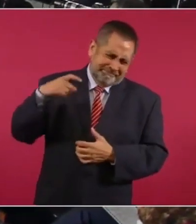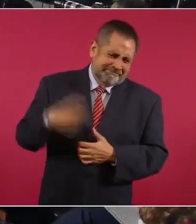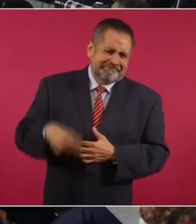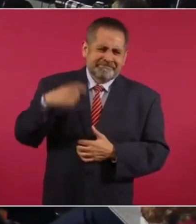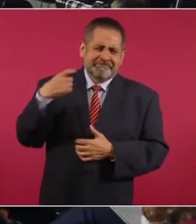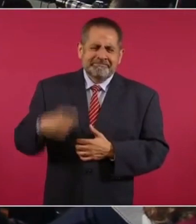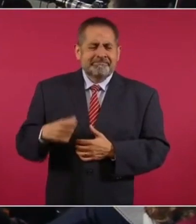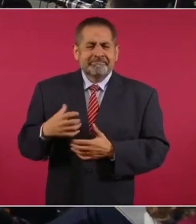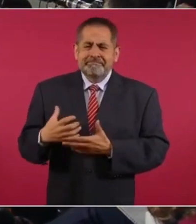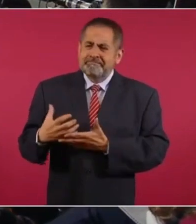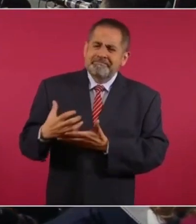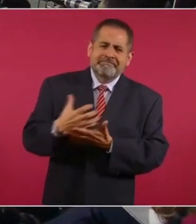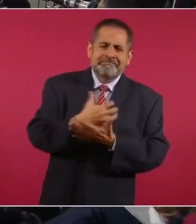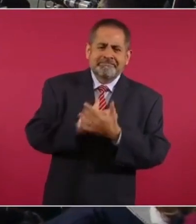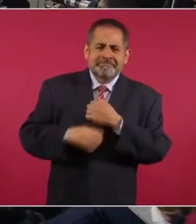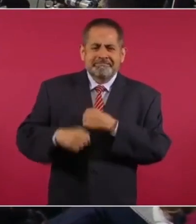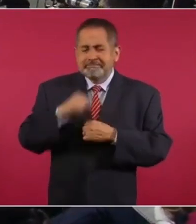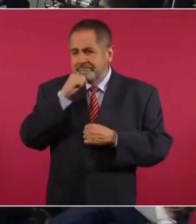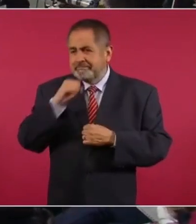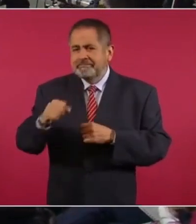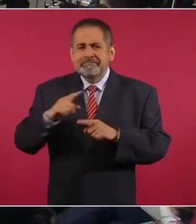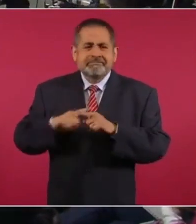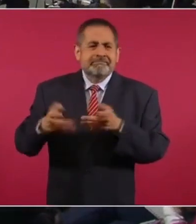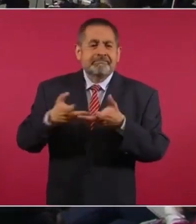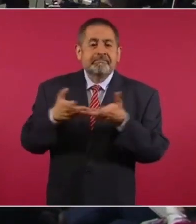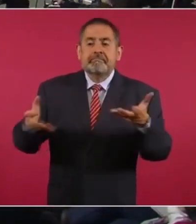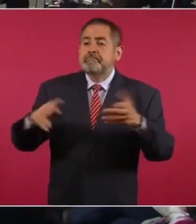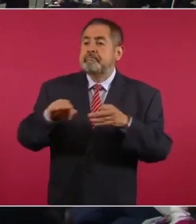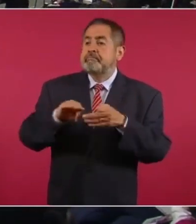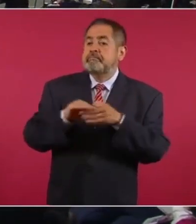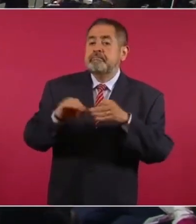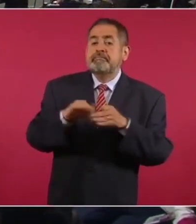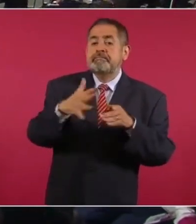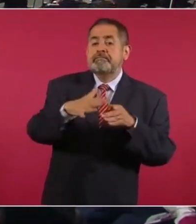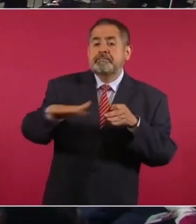y adquirir con ello importantes predios costeros,